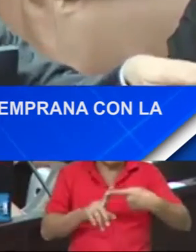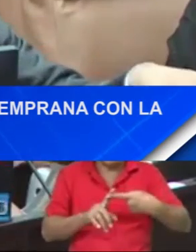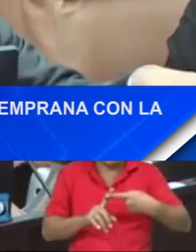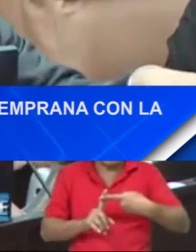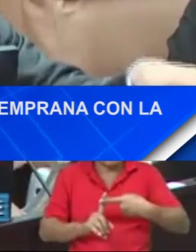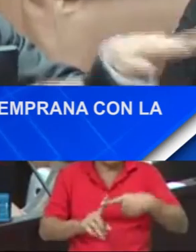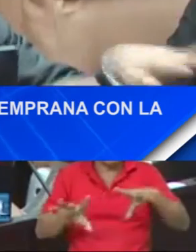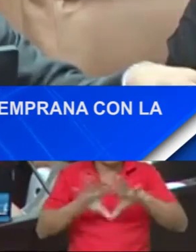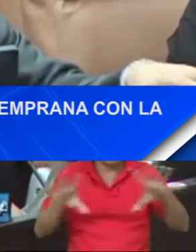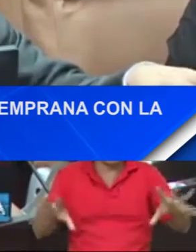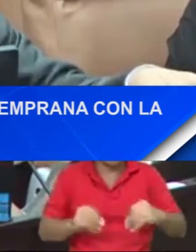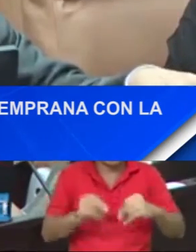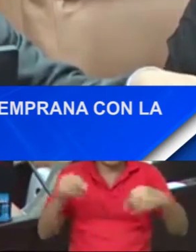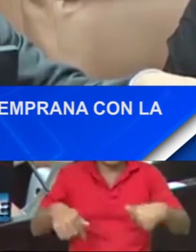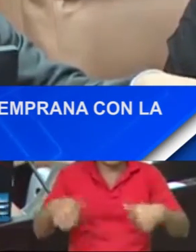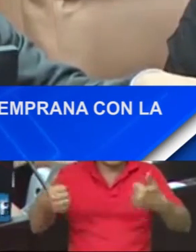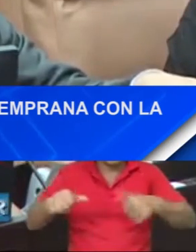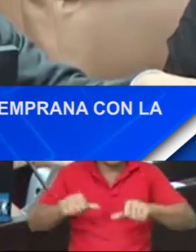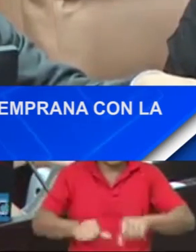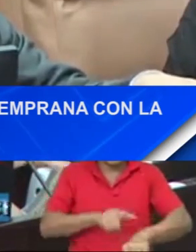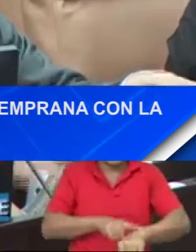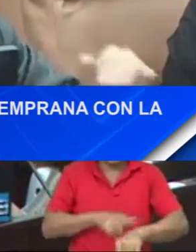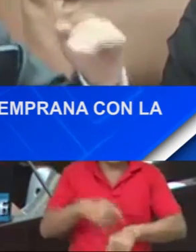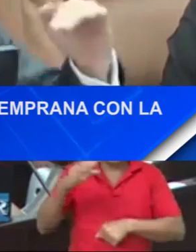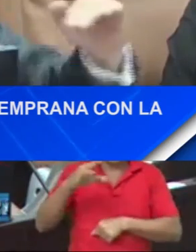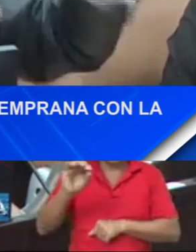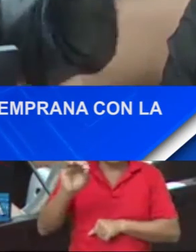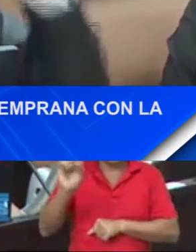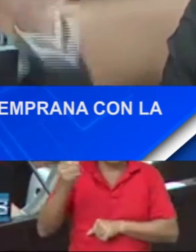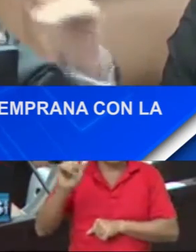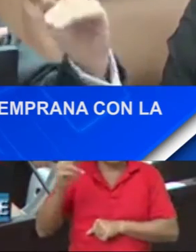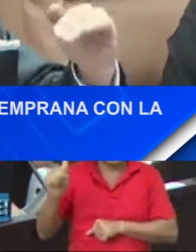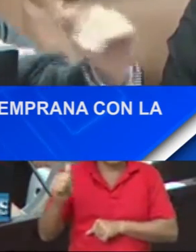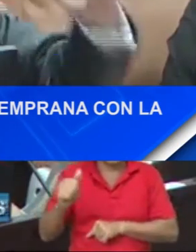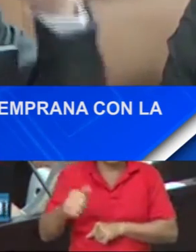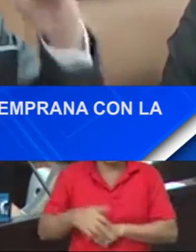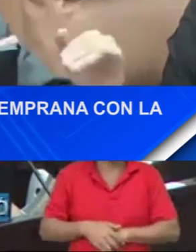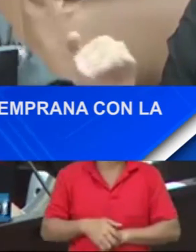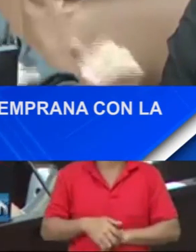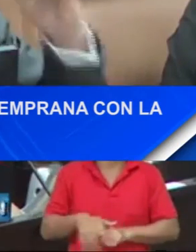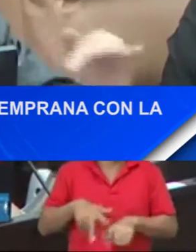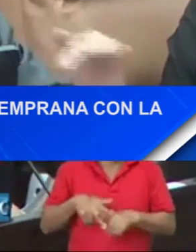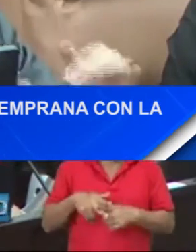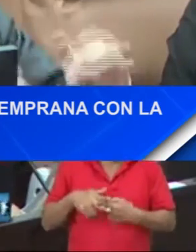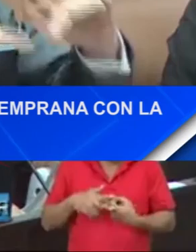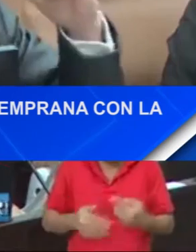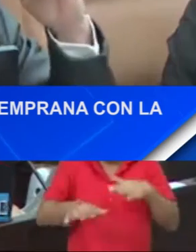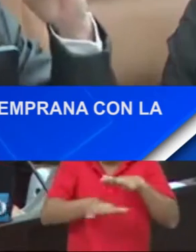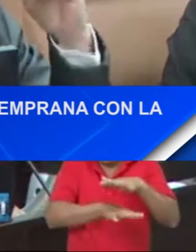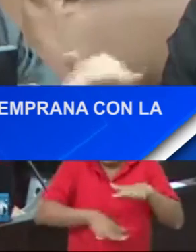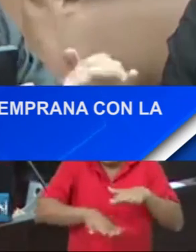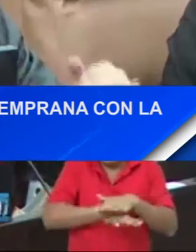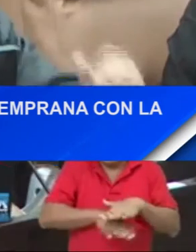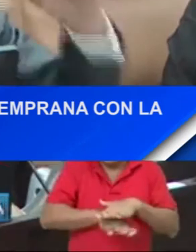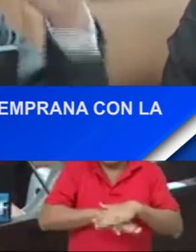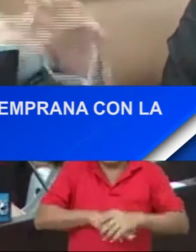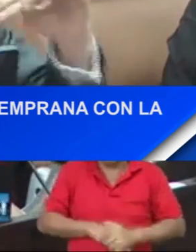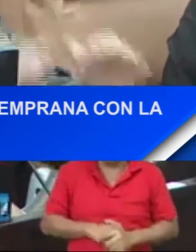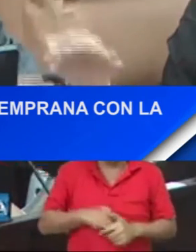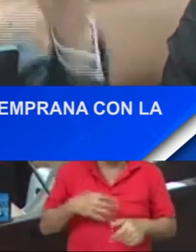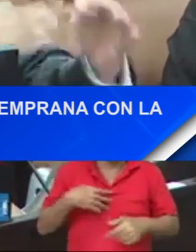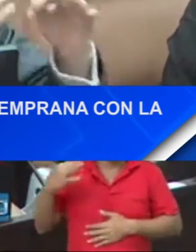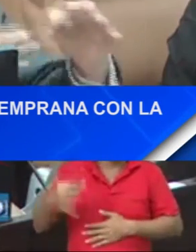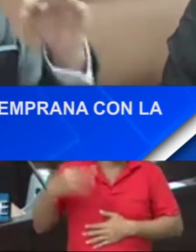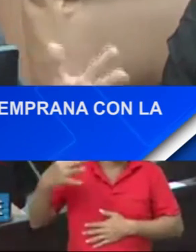que todo lo que está en este acuerdo de cosecha temprana es el piso de arranque base de la negociación de